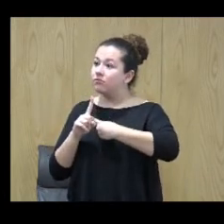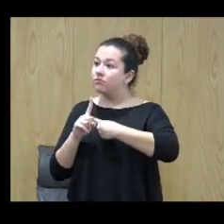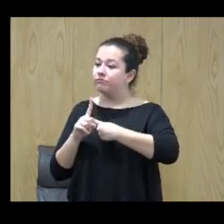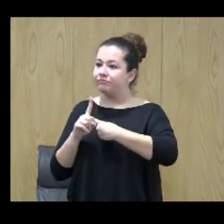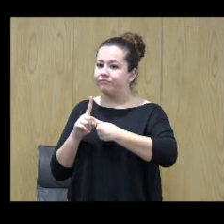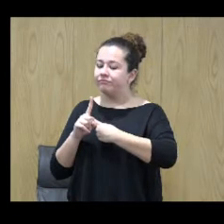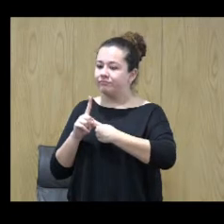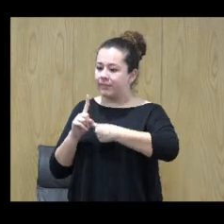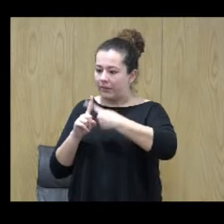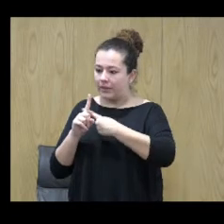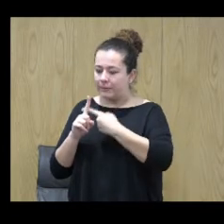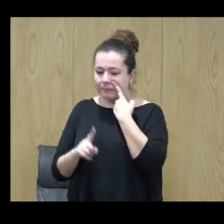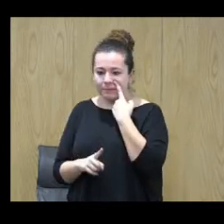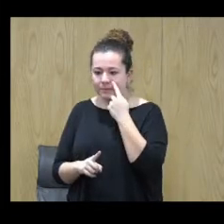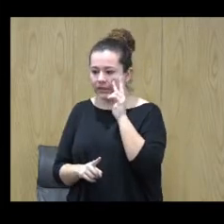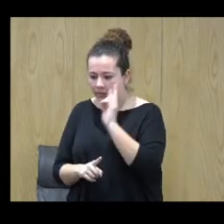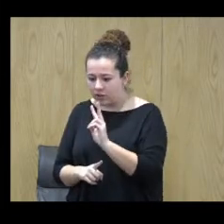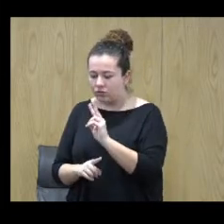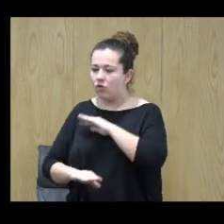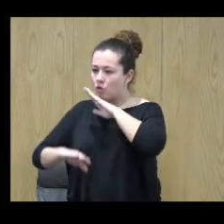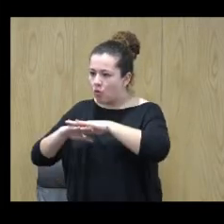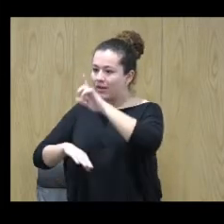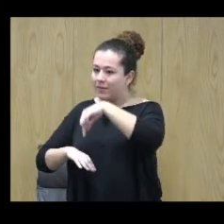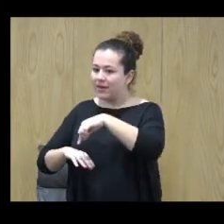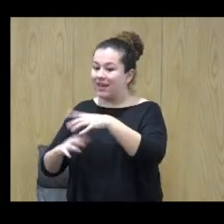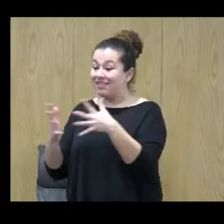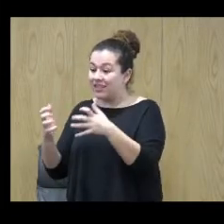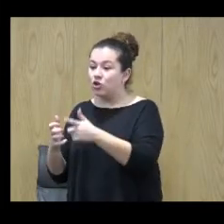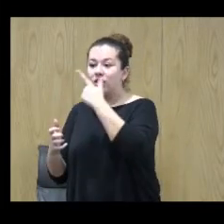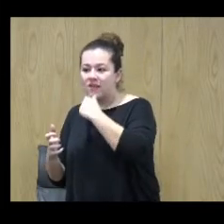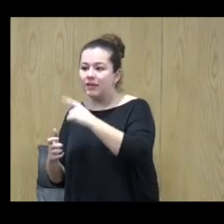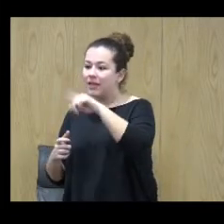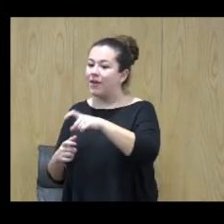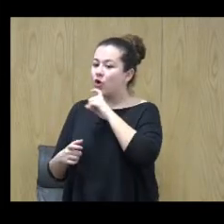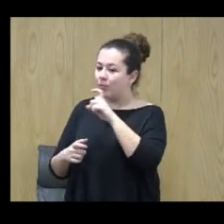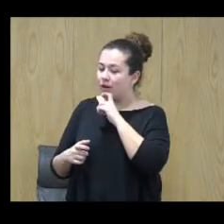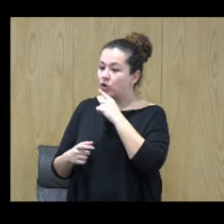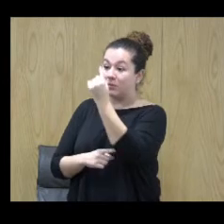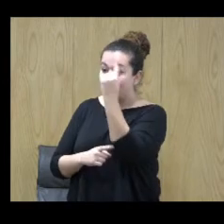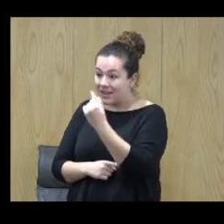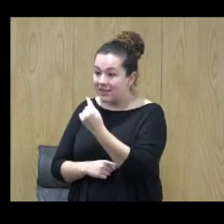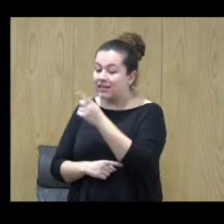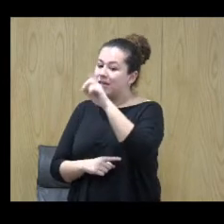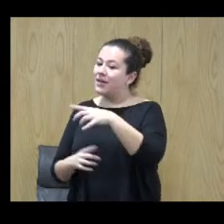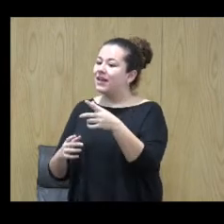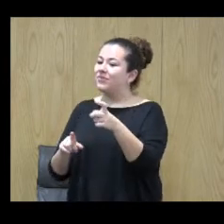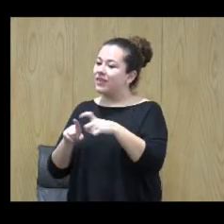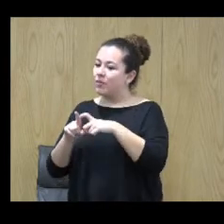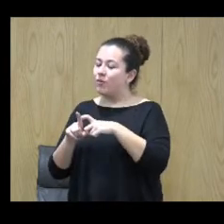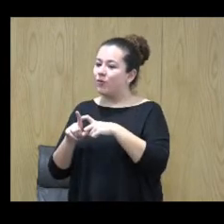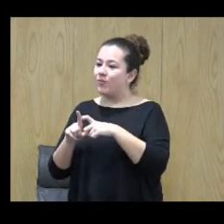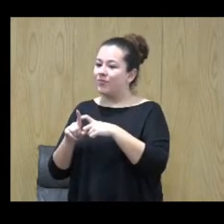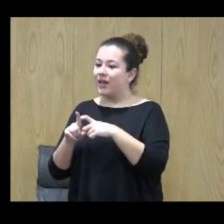se ha visto que se cumple tanto en textos simples y complejos y viñetas como los tipos de comprensión analizados, siempre con esa